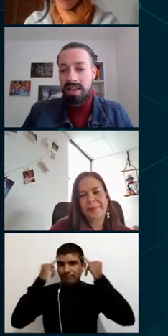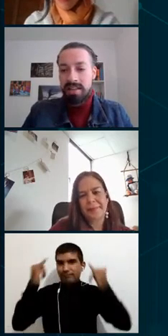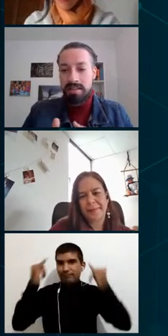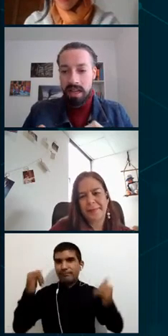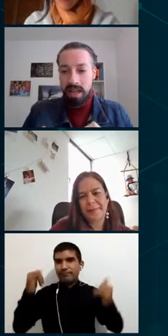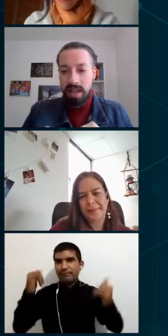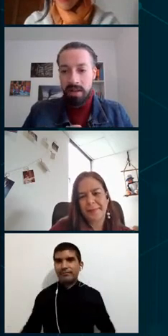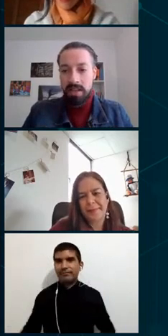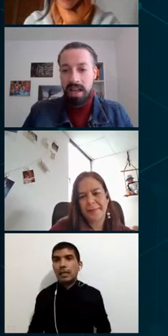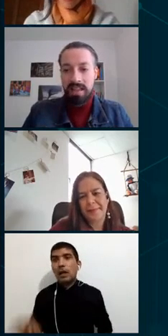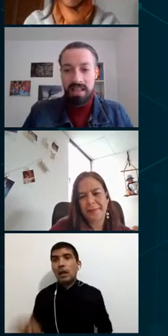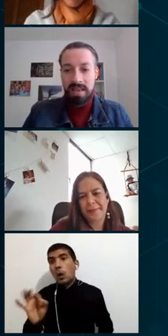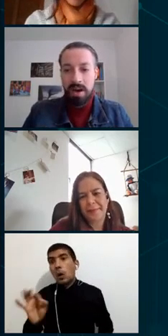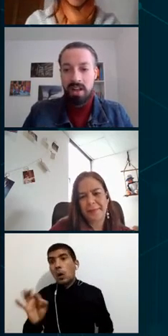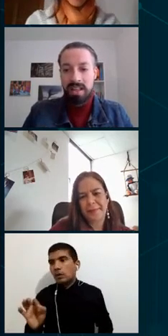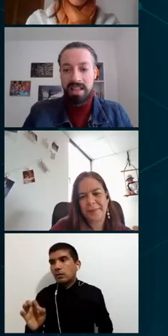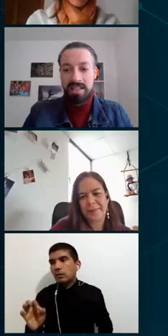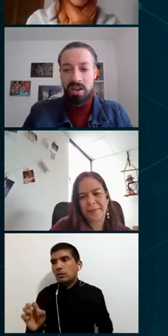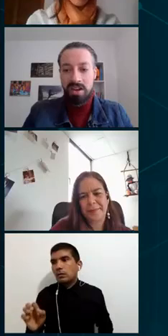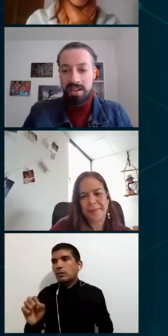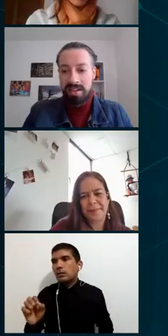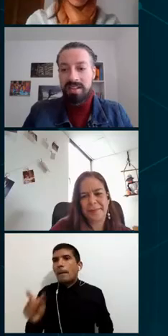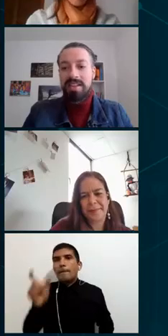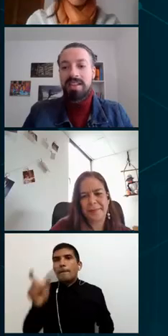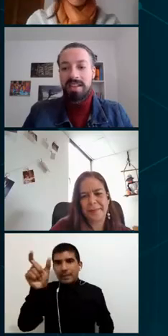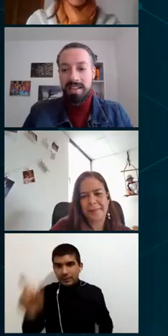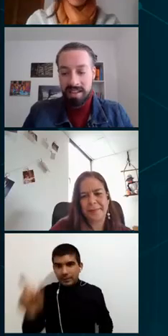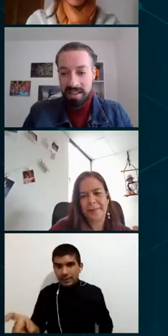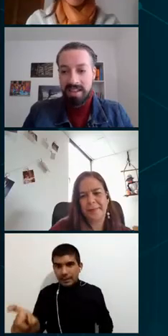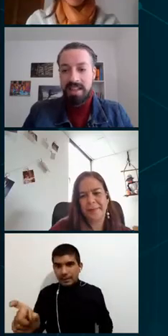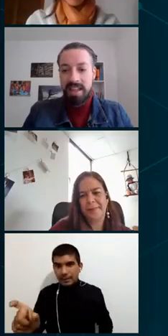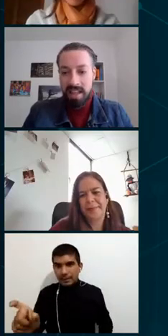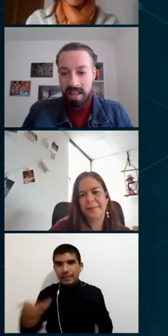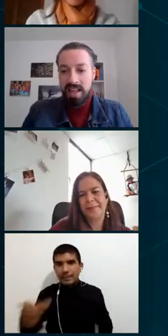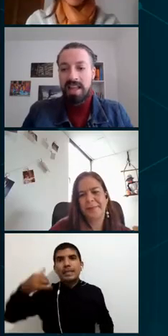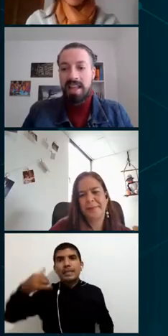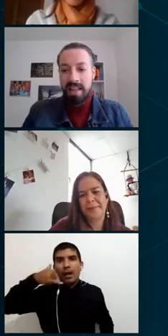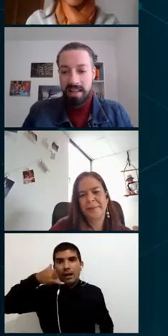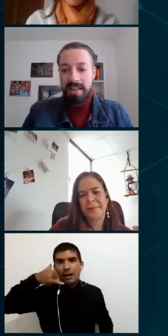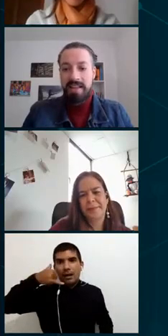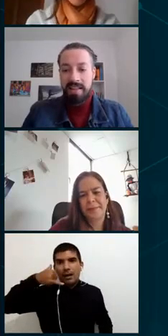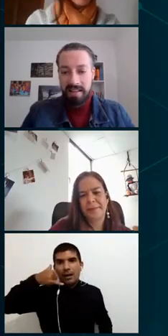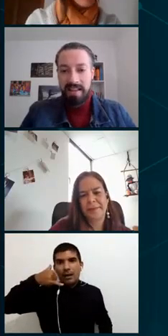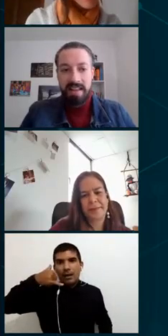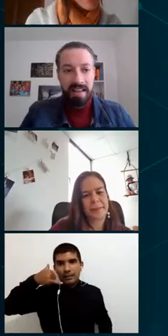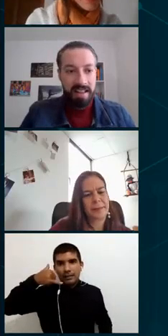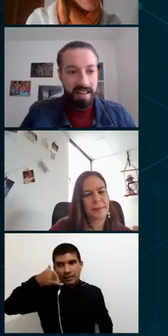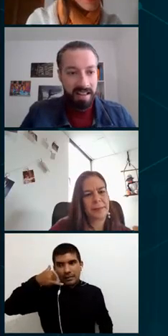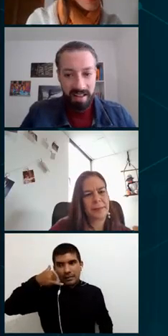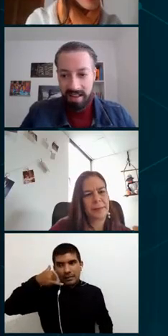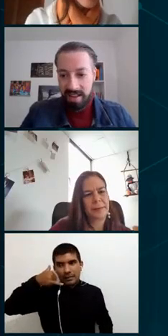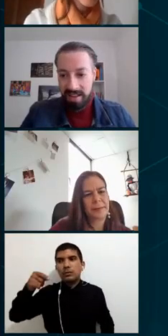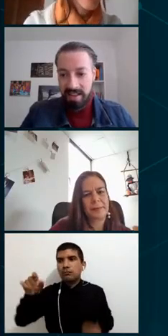para que haya ese llamado de Cuidar a la atención. persona. Sí, de acuerdo.